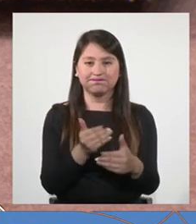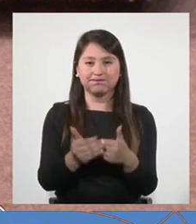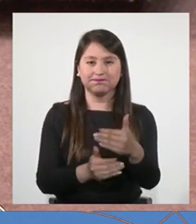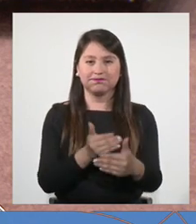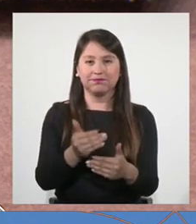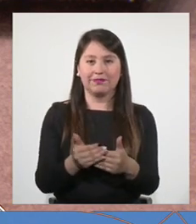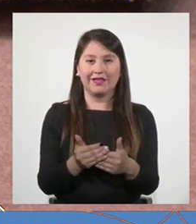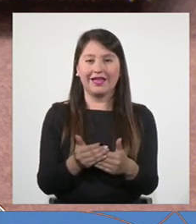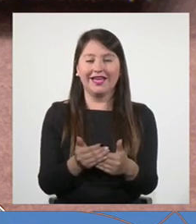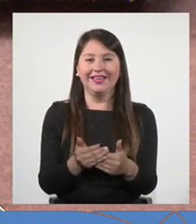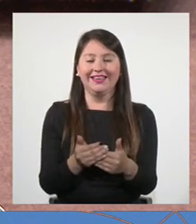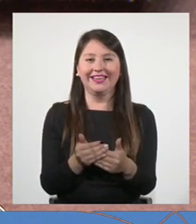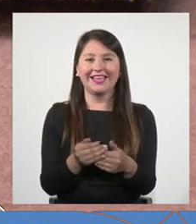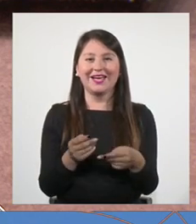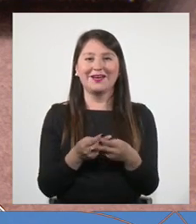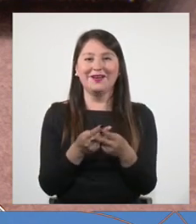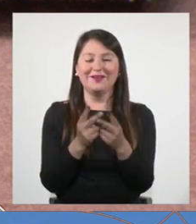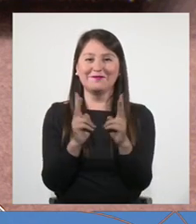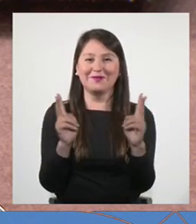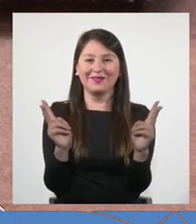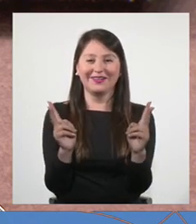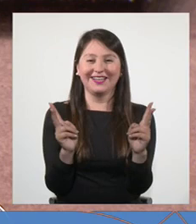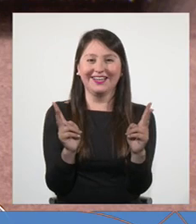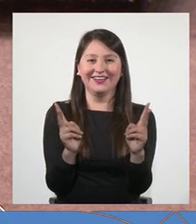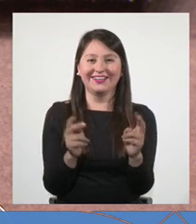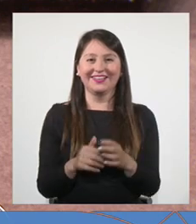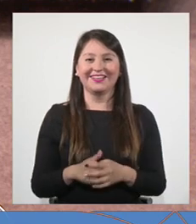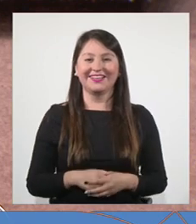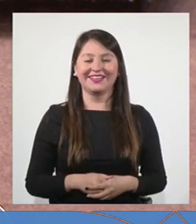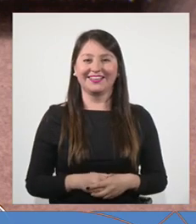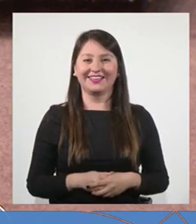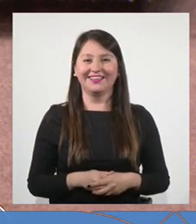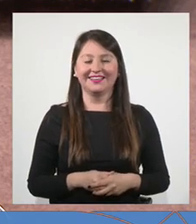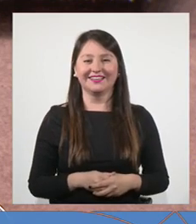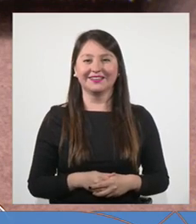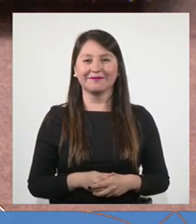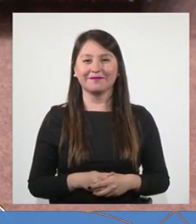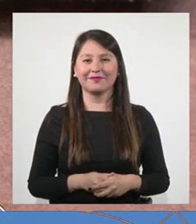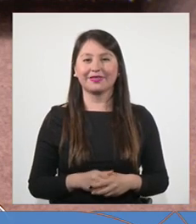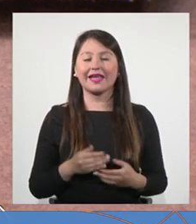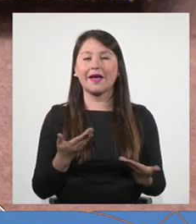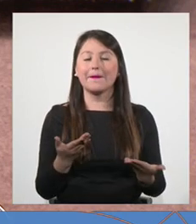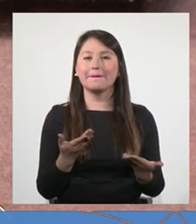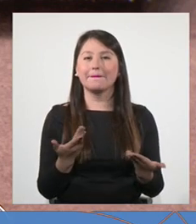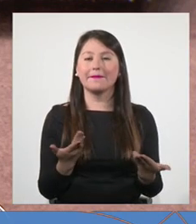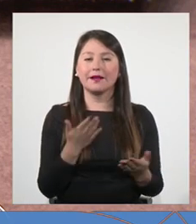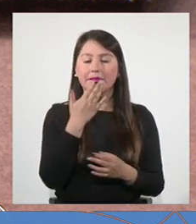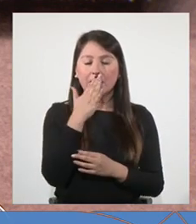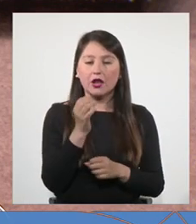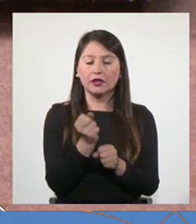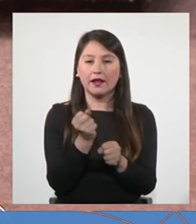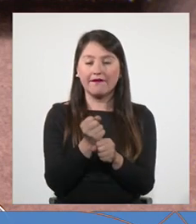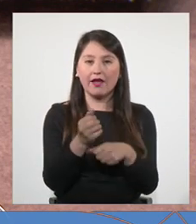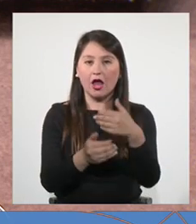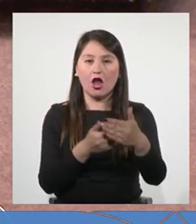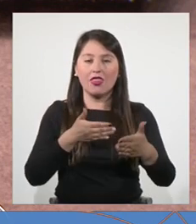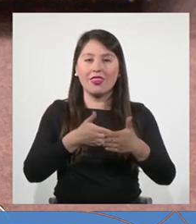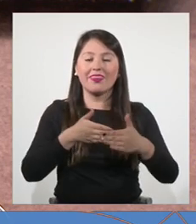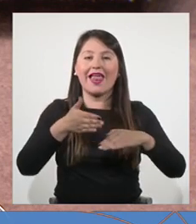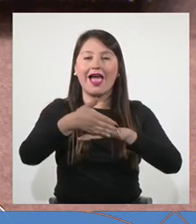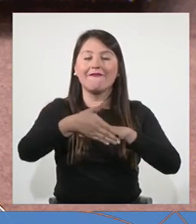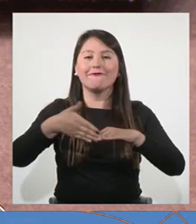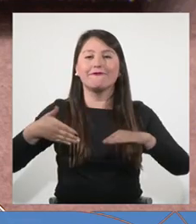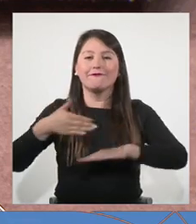seguridad pública y emergencia y que faciliten también las comunicaciones transfronterizas. En nuestro país, que vive